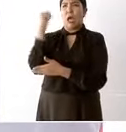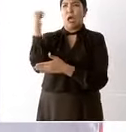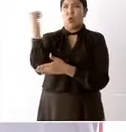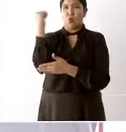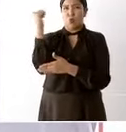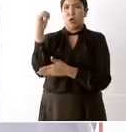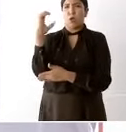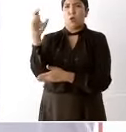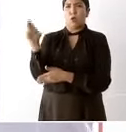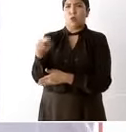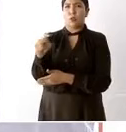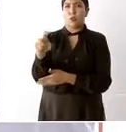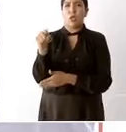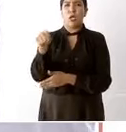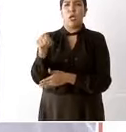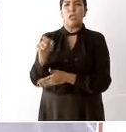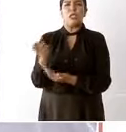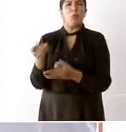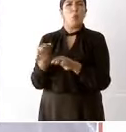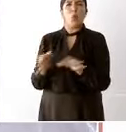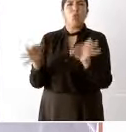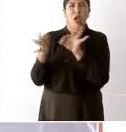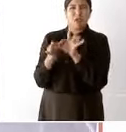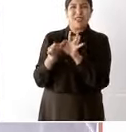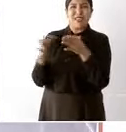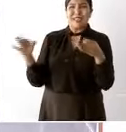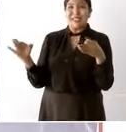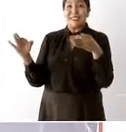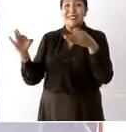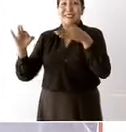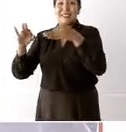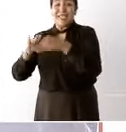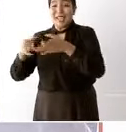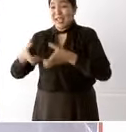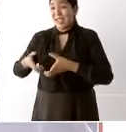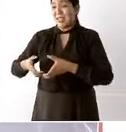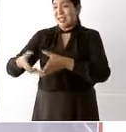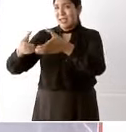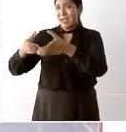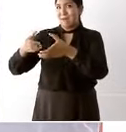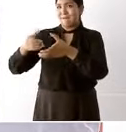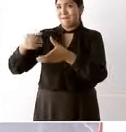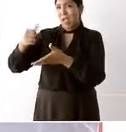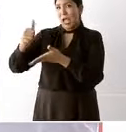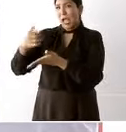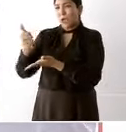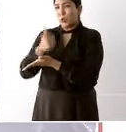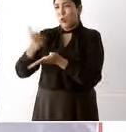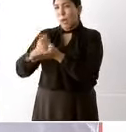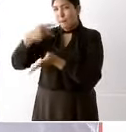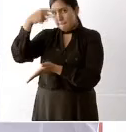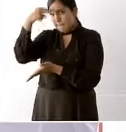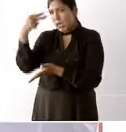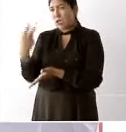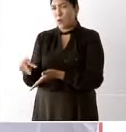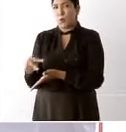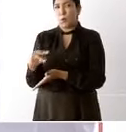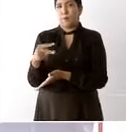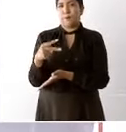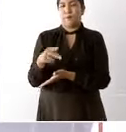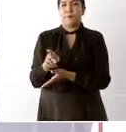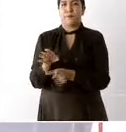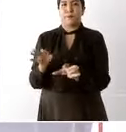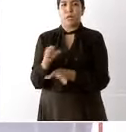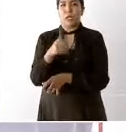autopista México 145D y cuenta con 4.5 kilómetros de frente ferroviario. El